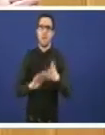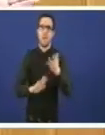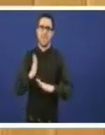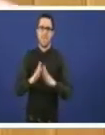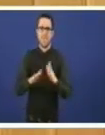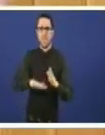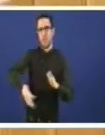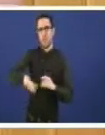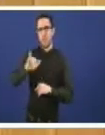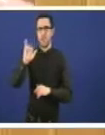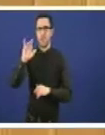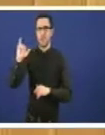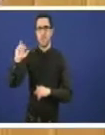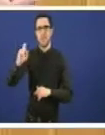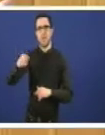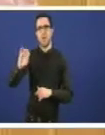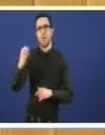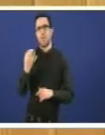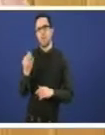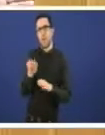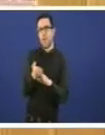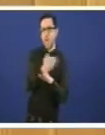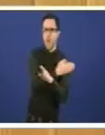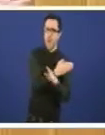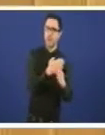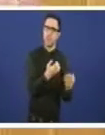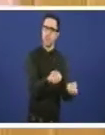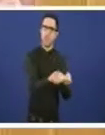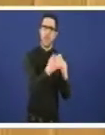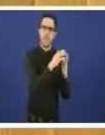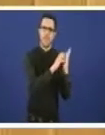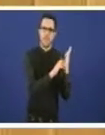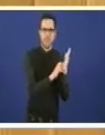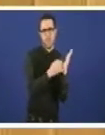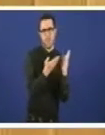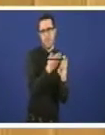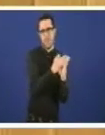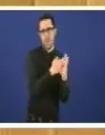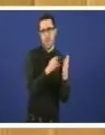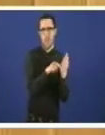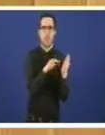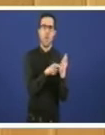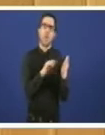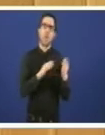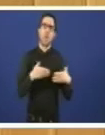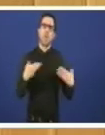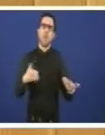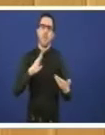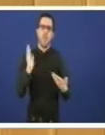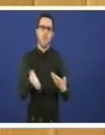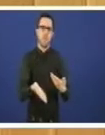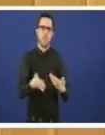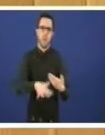informe previo acerca de calera o impacto xenérico dese tipo de planta nesa ubicación con independencia